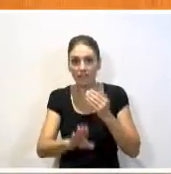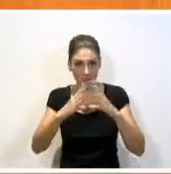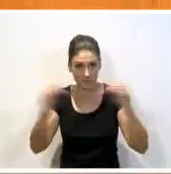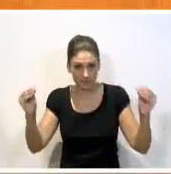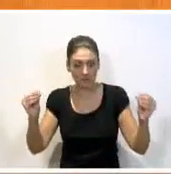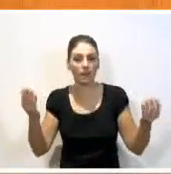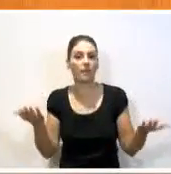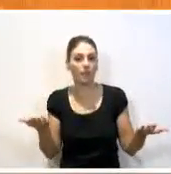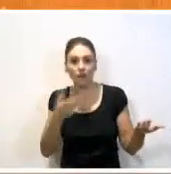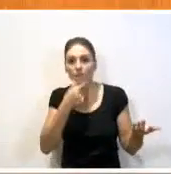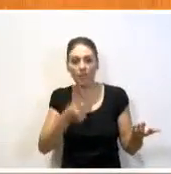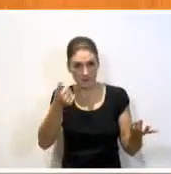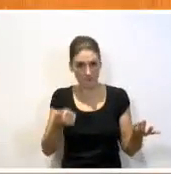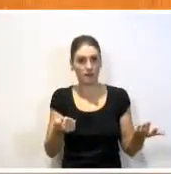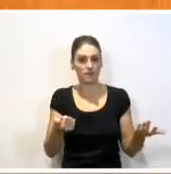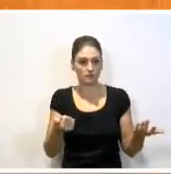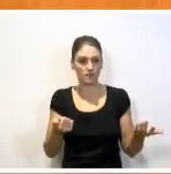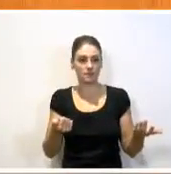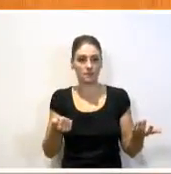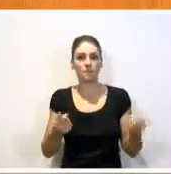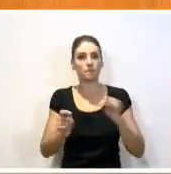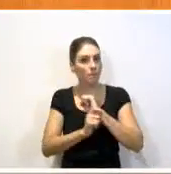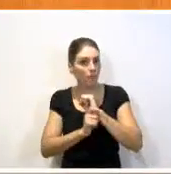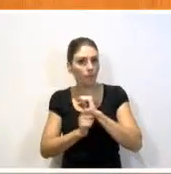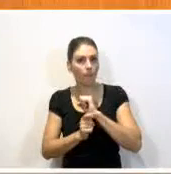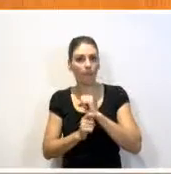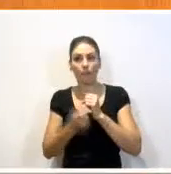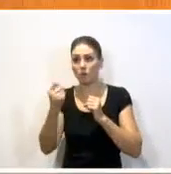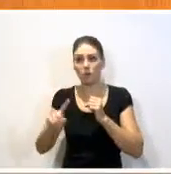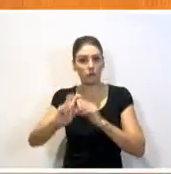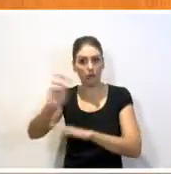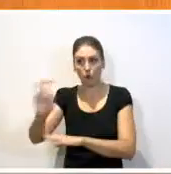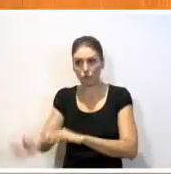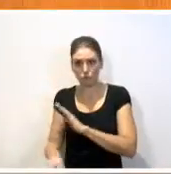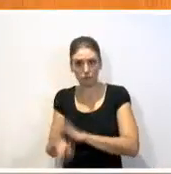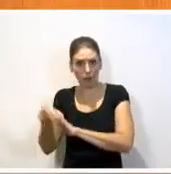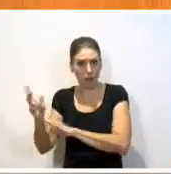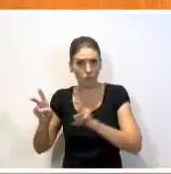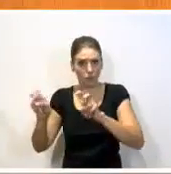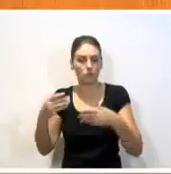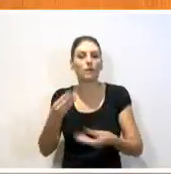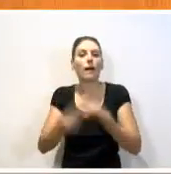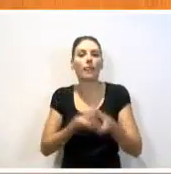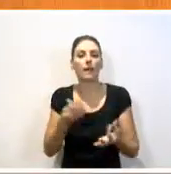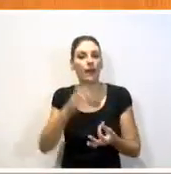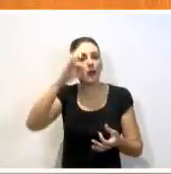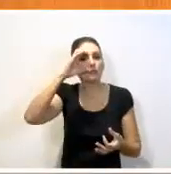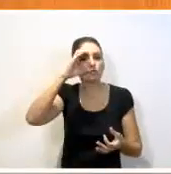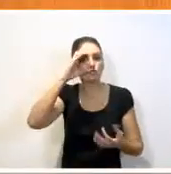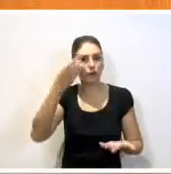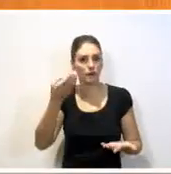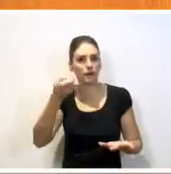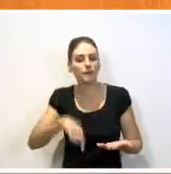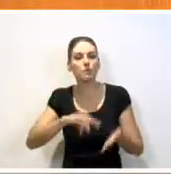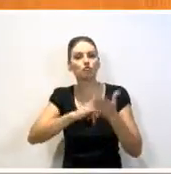es más sencillo de apañar sin destapar otro tipo de cuestiones. Por lo tanto, lo que tienen que hacer es escuchar, y escuchar también a la hora de